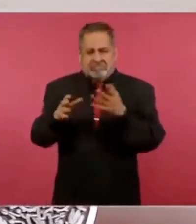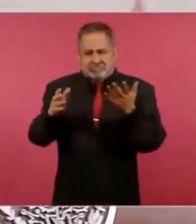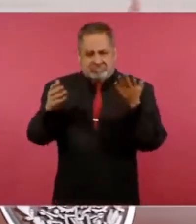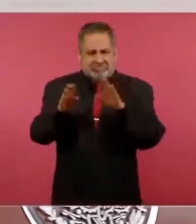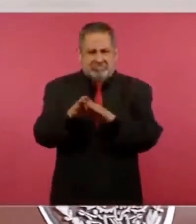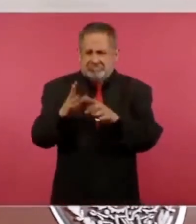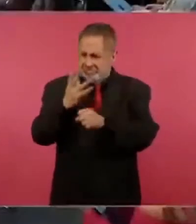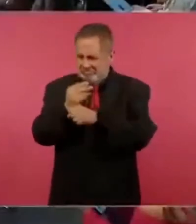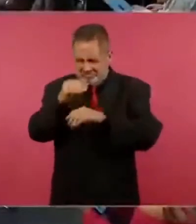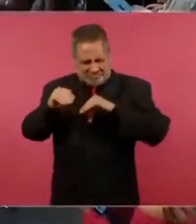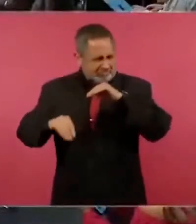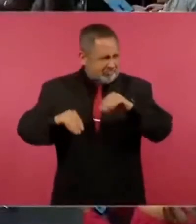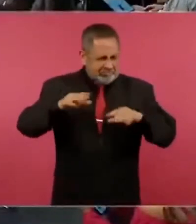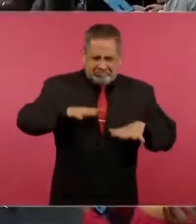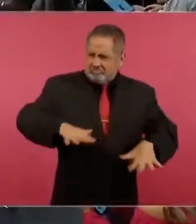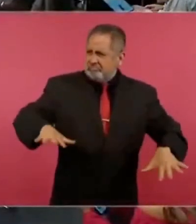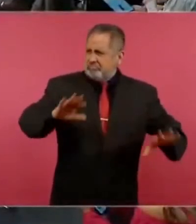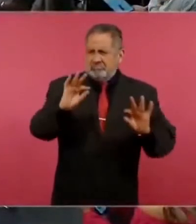equipadas